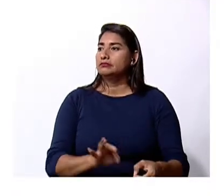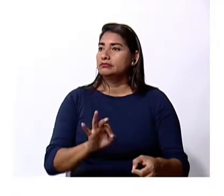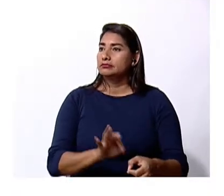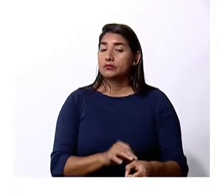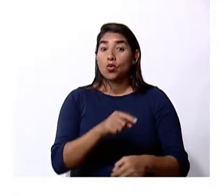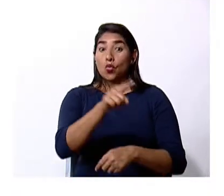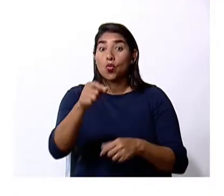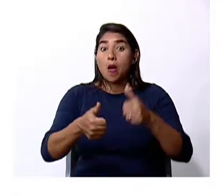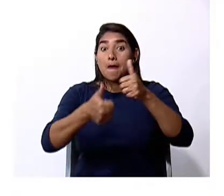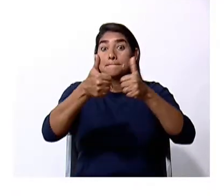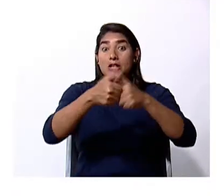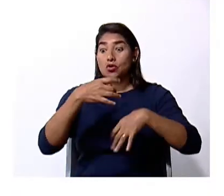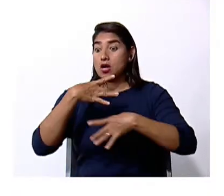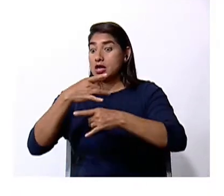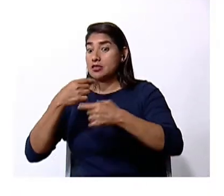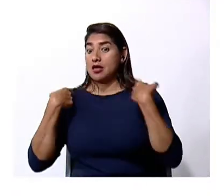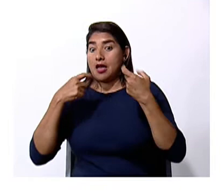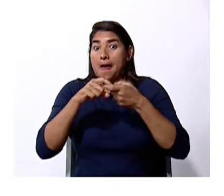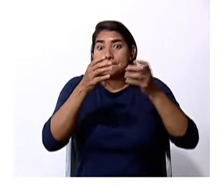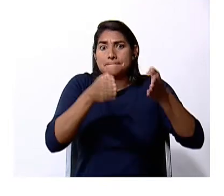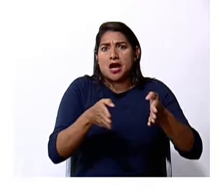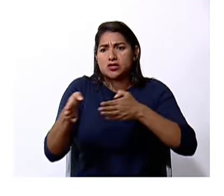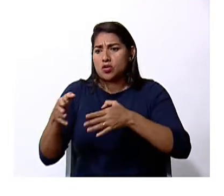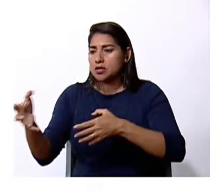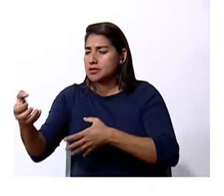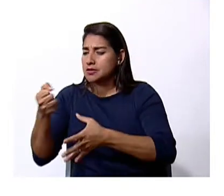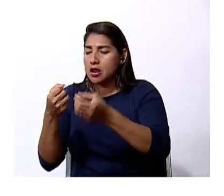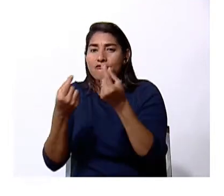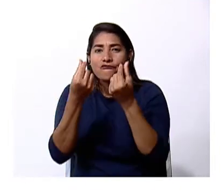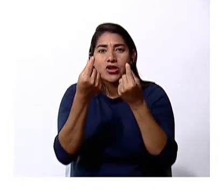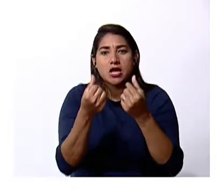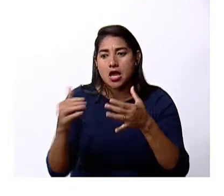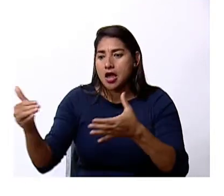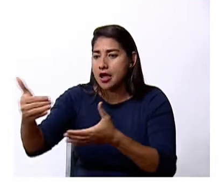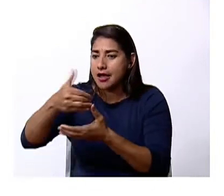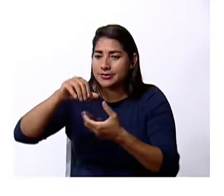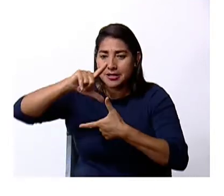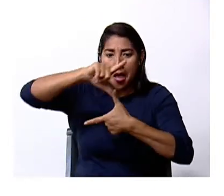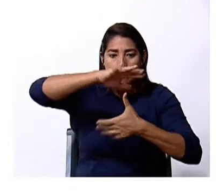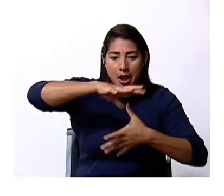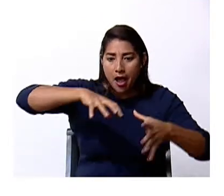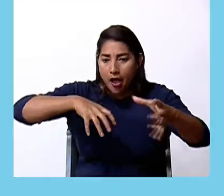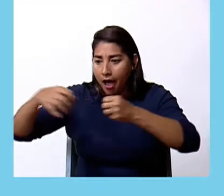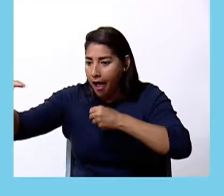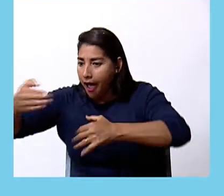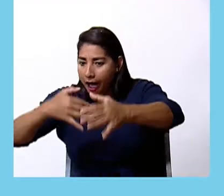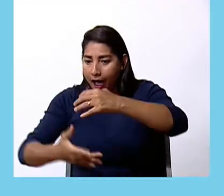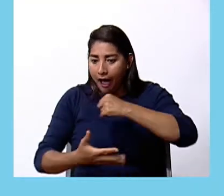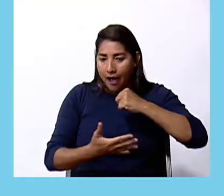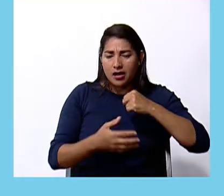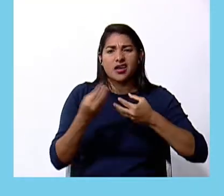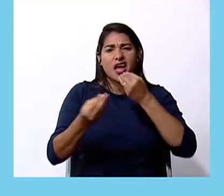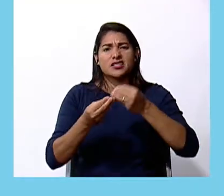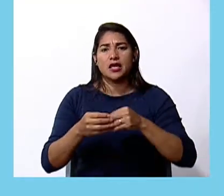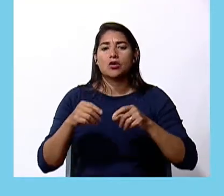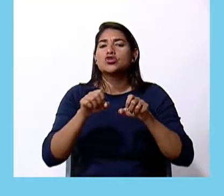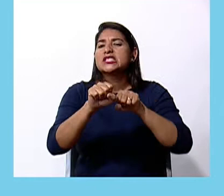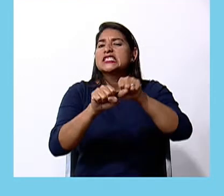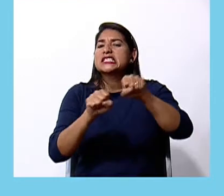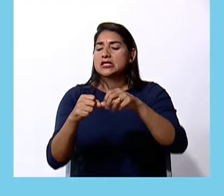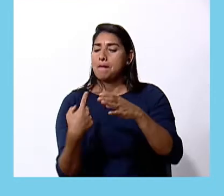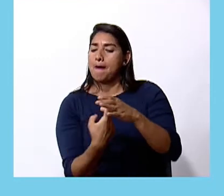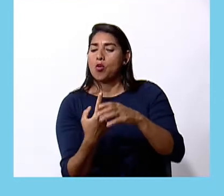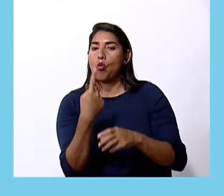Uno de los mayores intereses de los españoles era extraer las riquezas del continente americano. Para hacerlo, establecieron un sistema